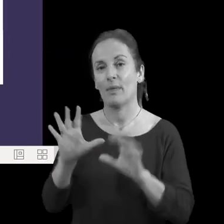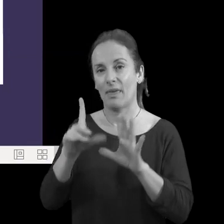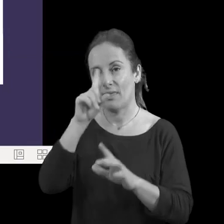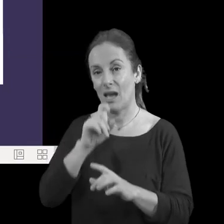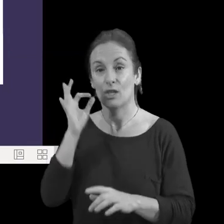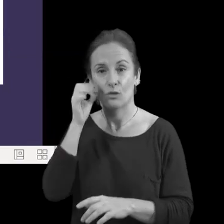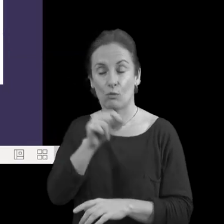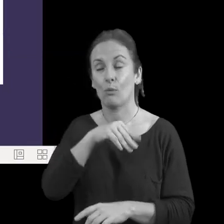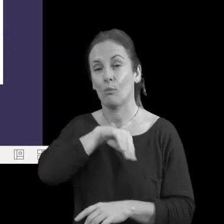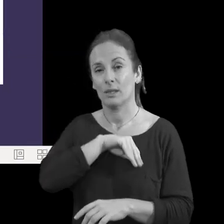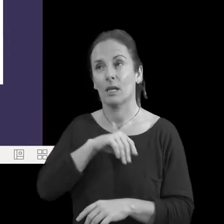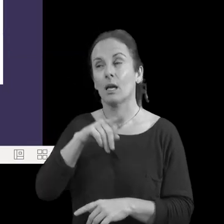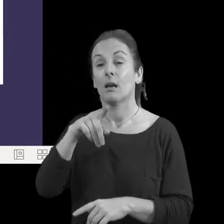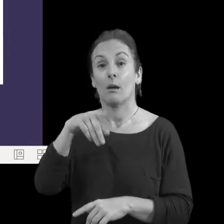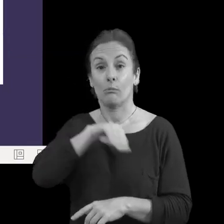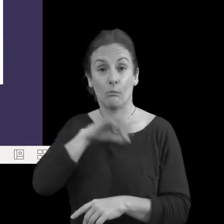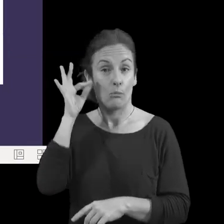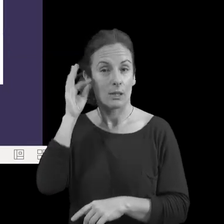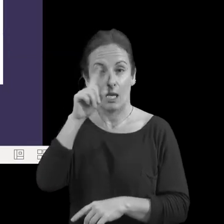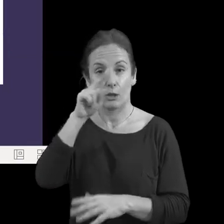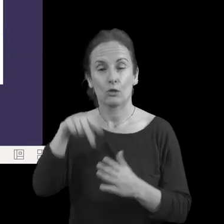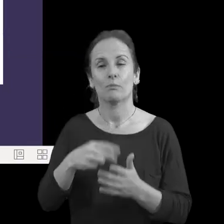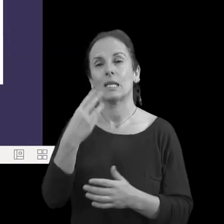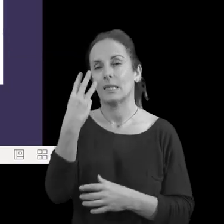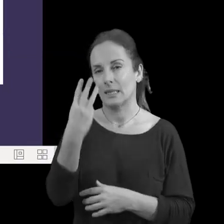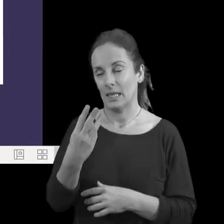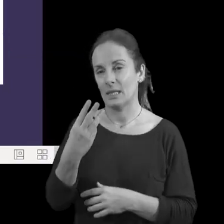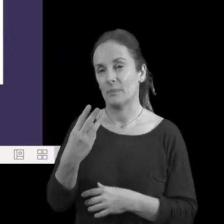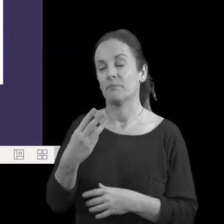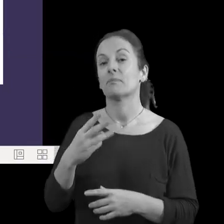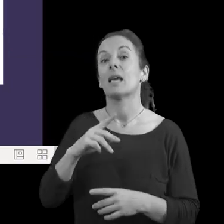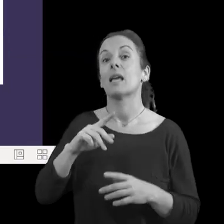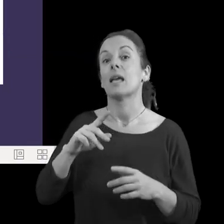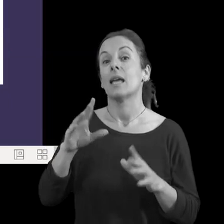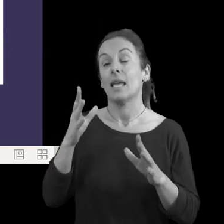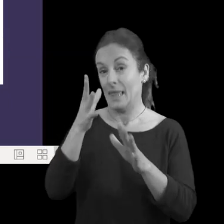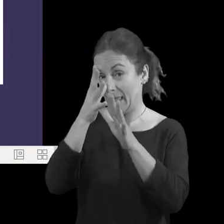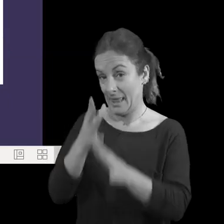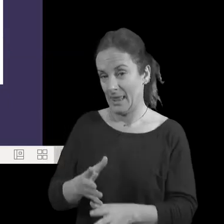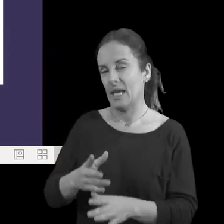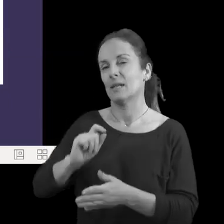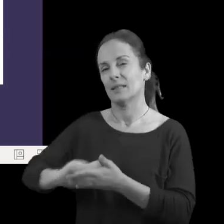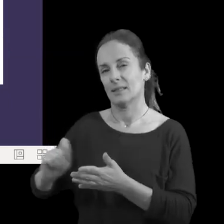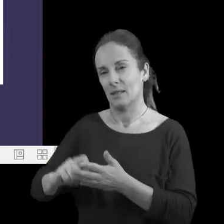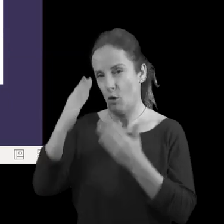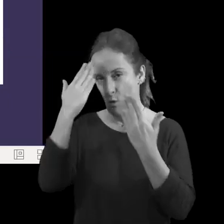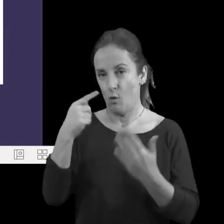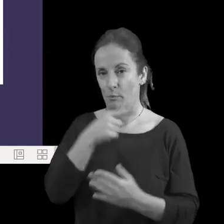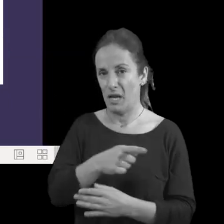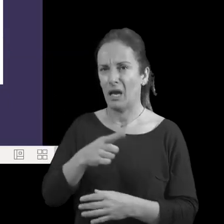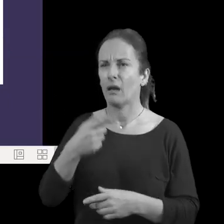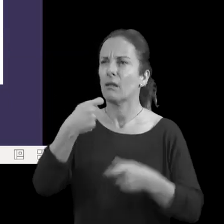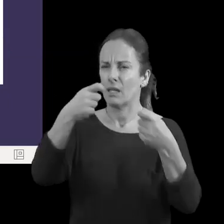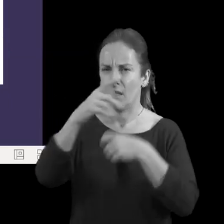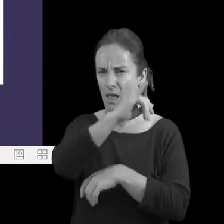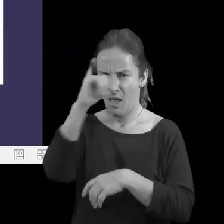todavía está, bueno, disponible por si os interesara, ¿no? Y aquí, tirando un poquito de Wittig, voy a comentar algunas